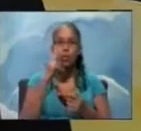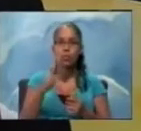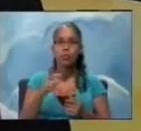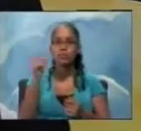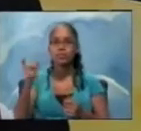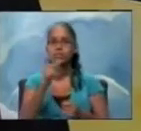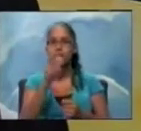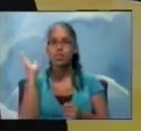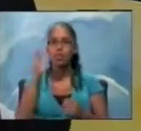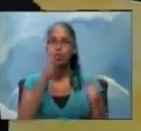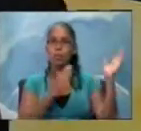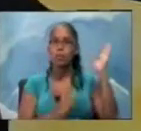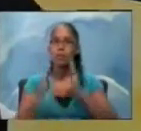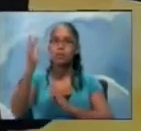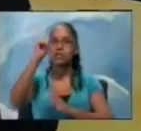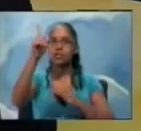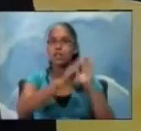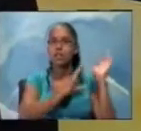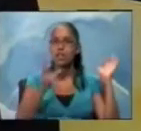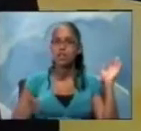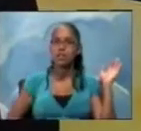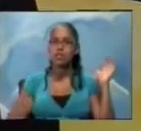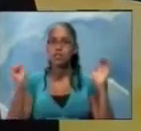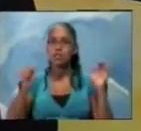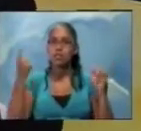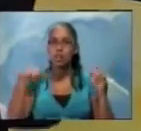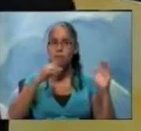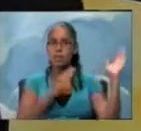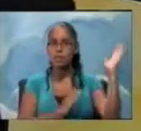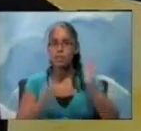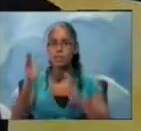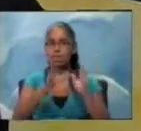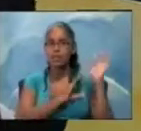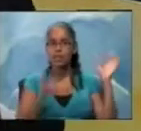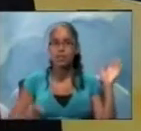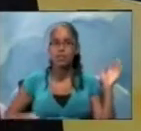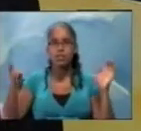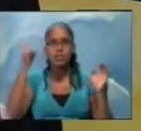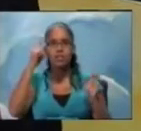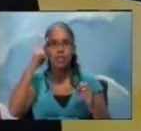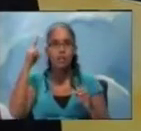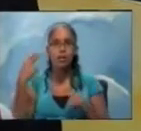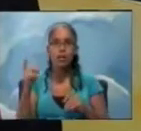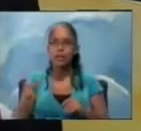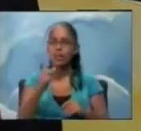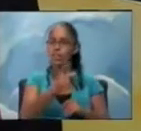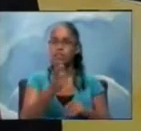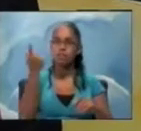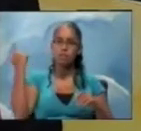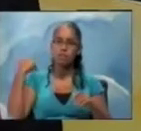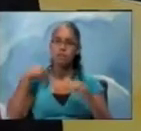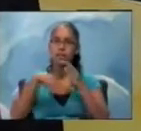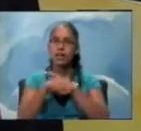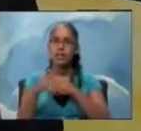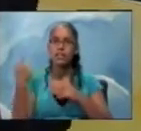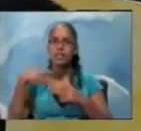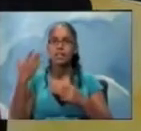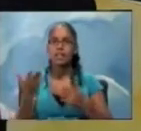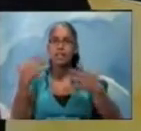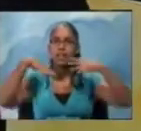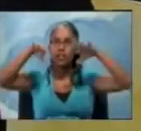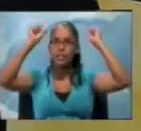con presencia de Cristo. Si usted tiene presencia de Cristo, sepa que los opositores van a tener que entender